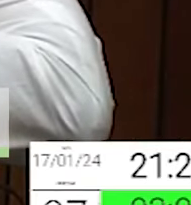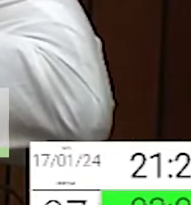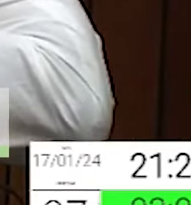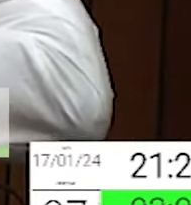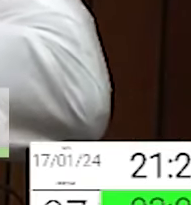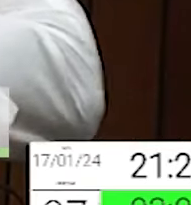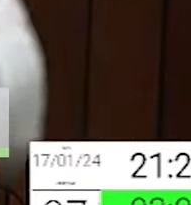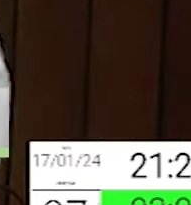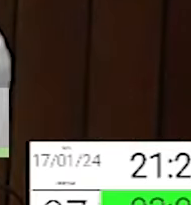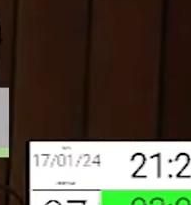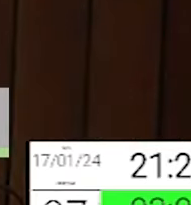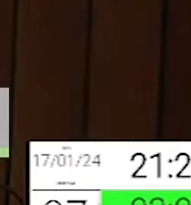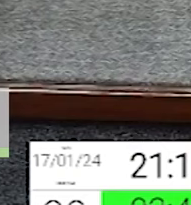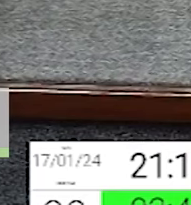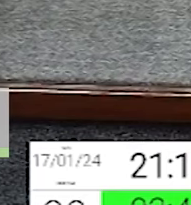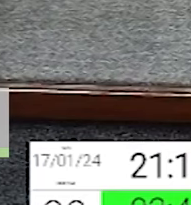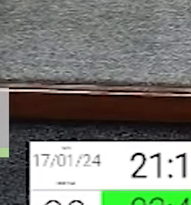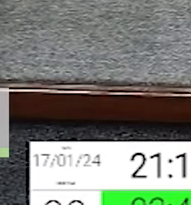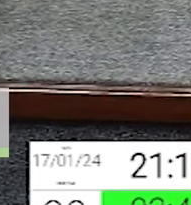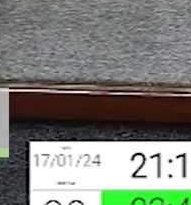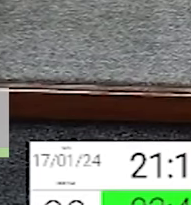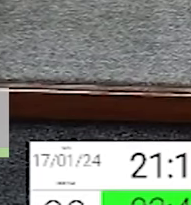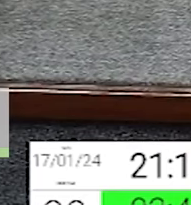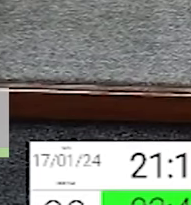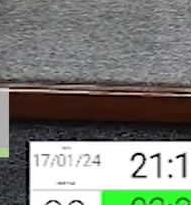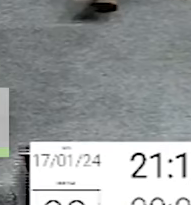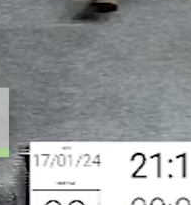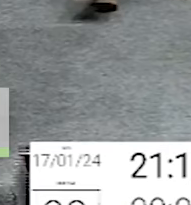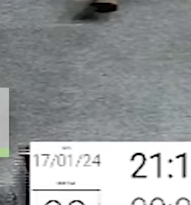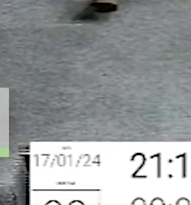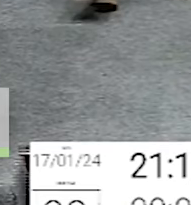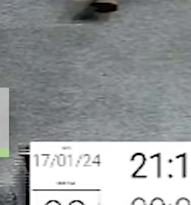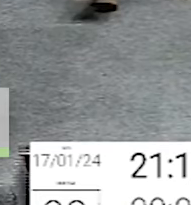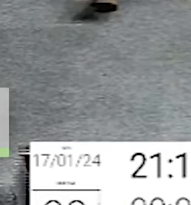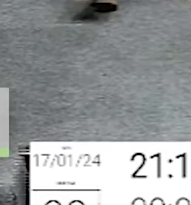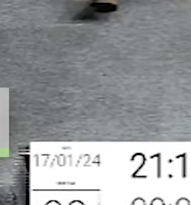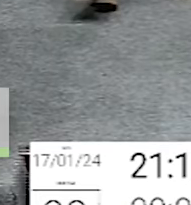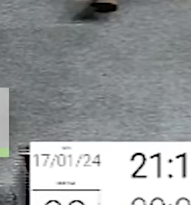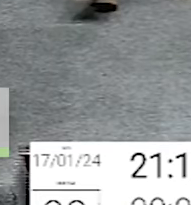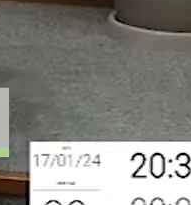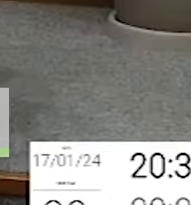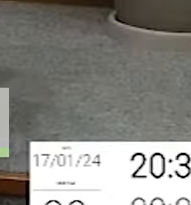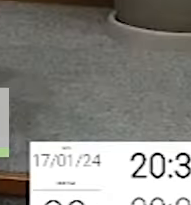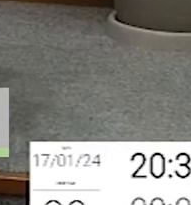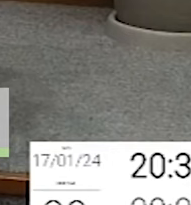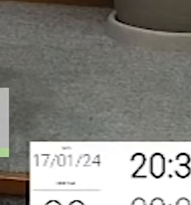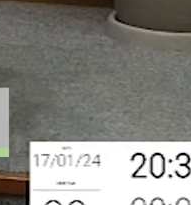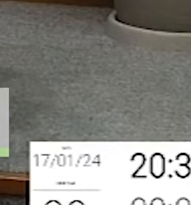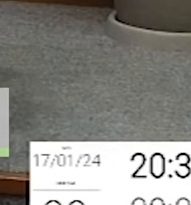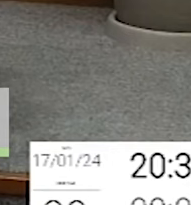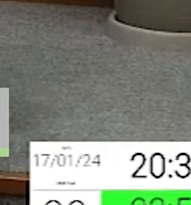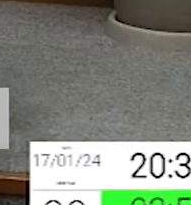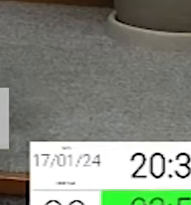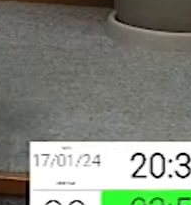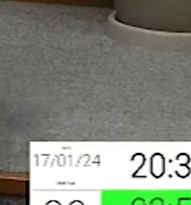y los frenteamplistas votaron en contra por entender que se violan normativas departamentales y nacionales el trámite seguirá ahora en el